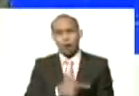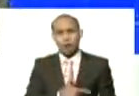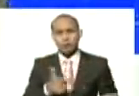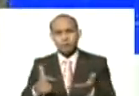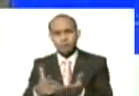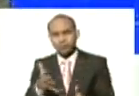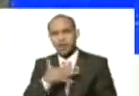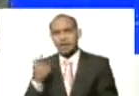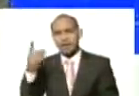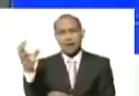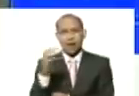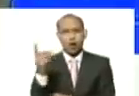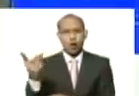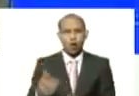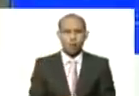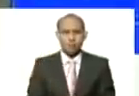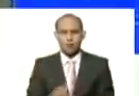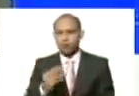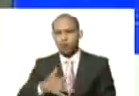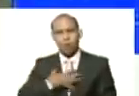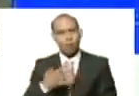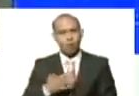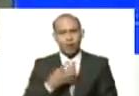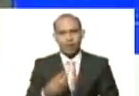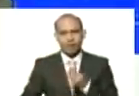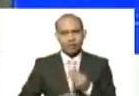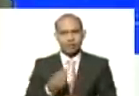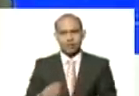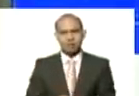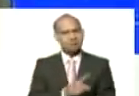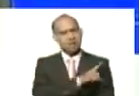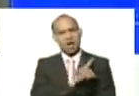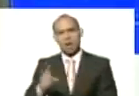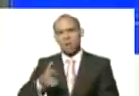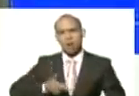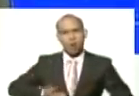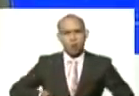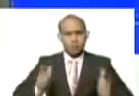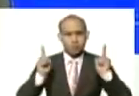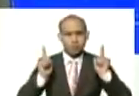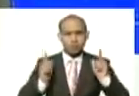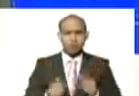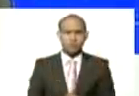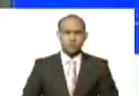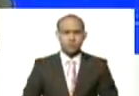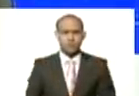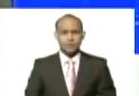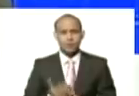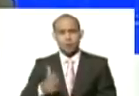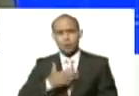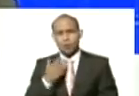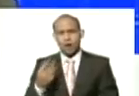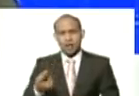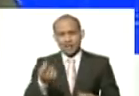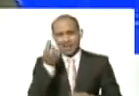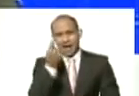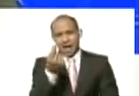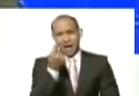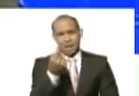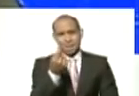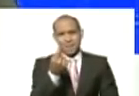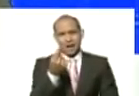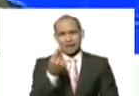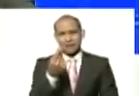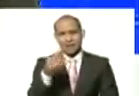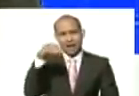Fuerza Armada Nacional Bolivariana. No han podido, ni podemos permitir que puedan jamás en